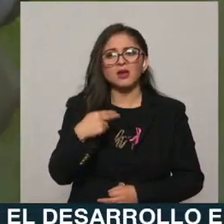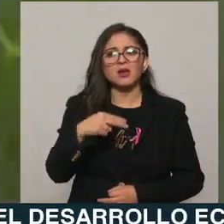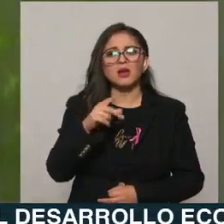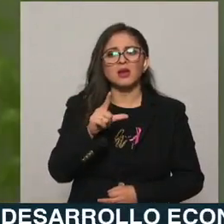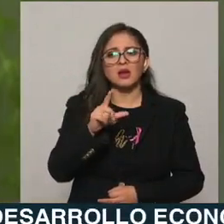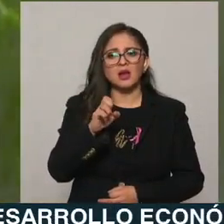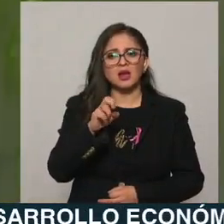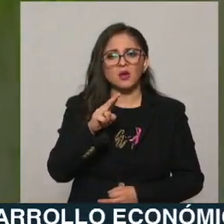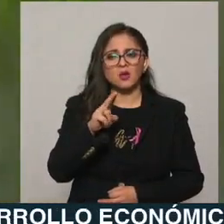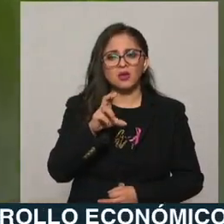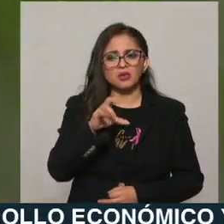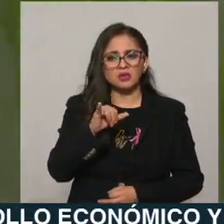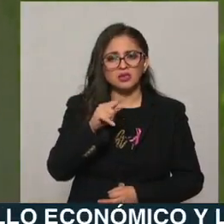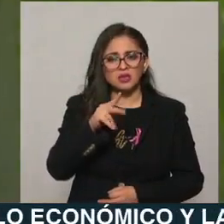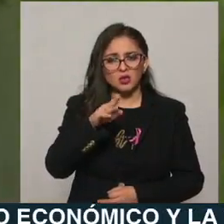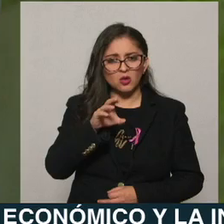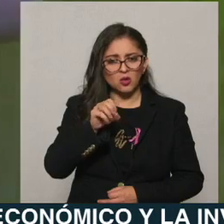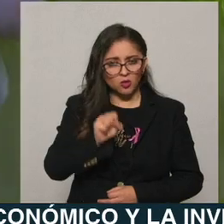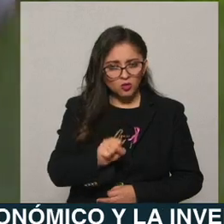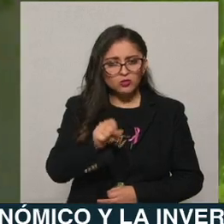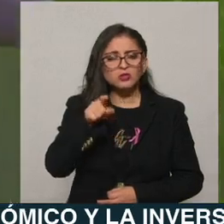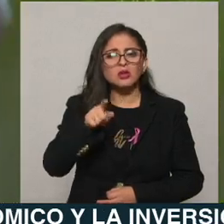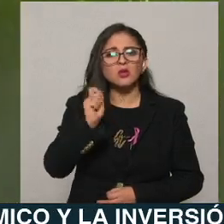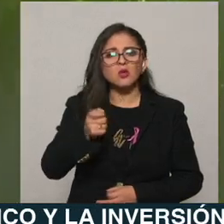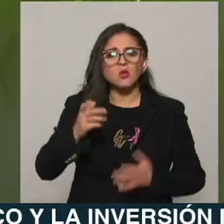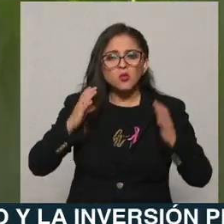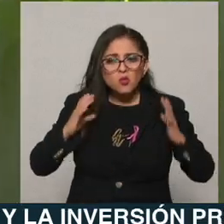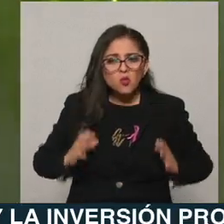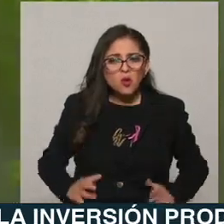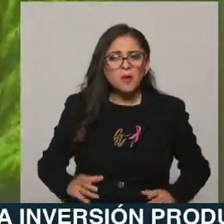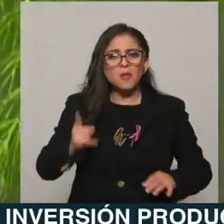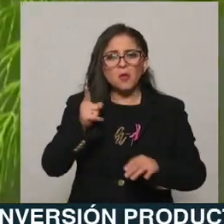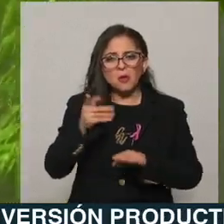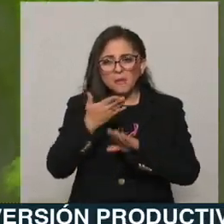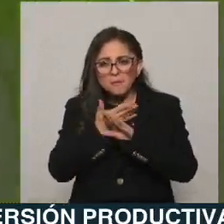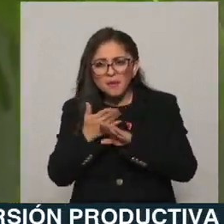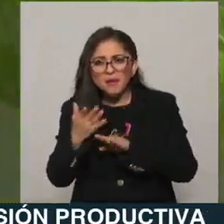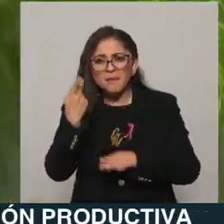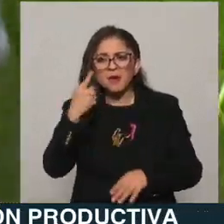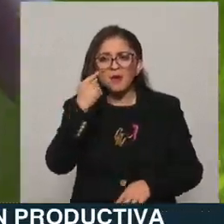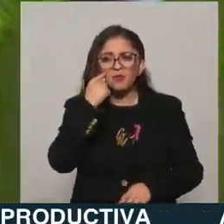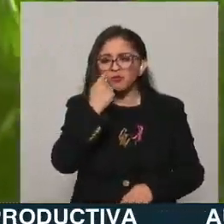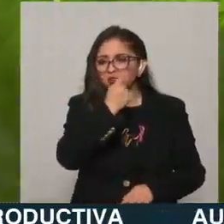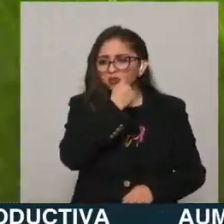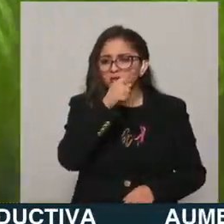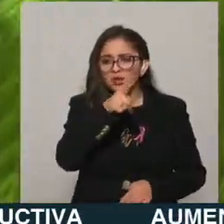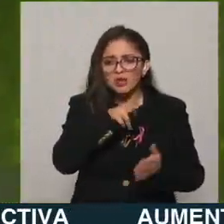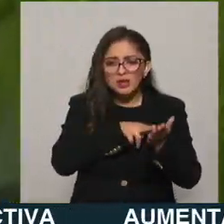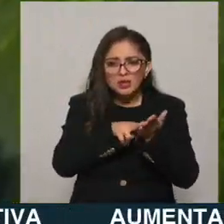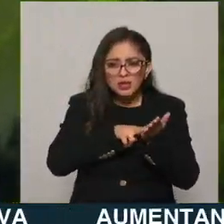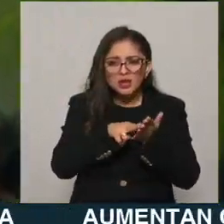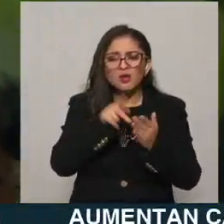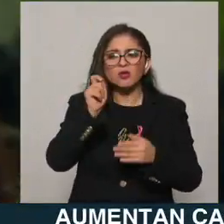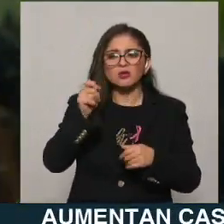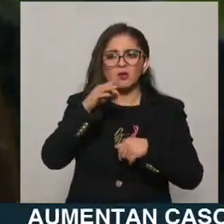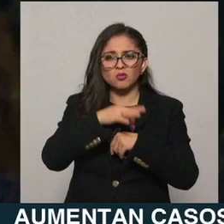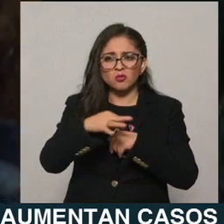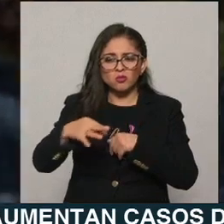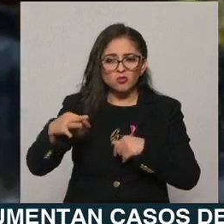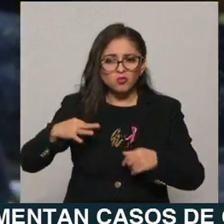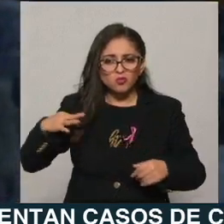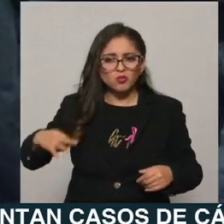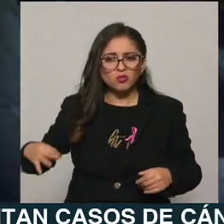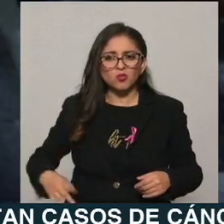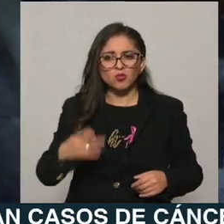como leucísticos. Los leucísticos tienen el cuerpo pálido, pero presentan los ojos negros y manchas en parte del